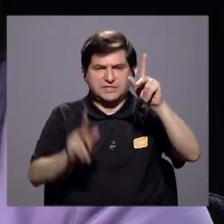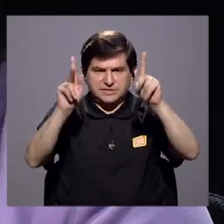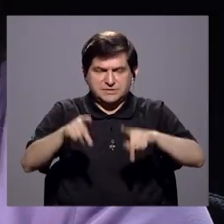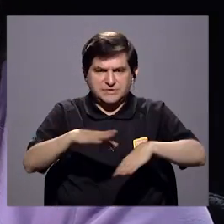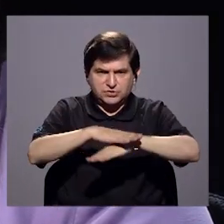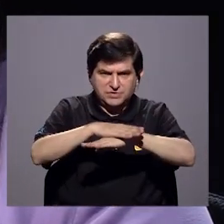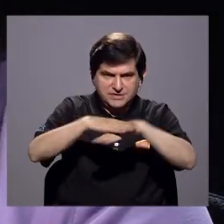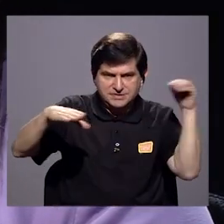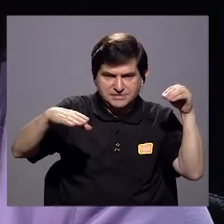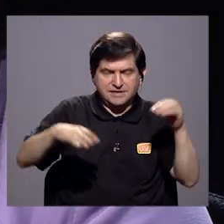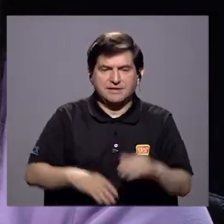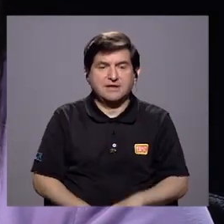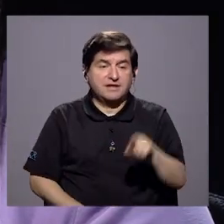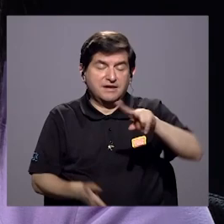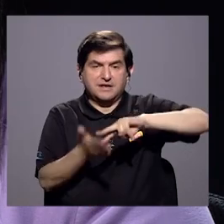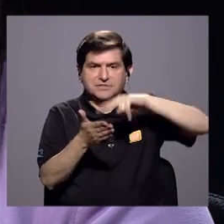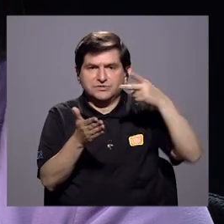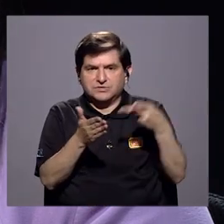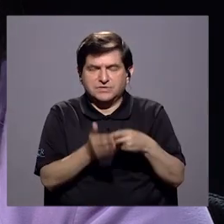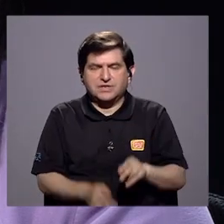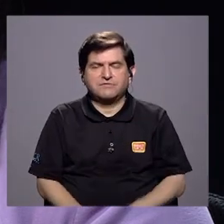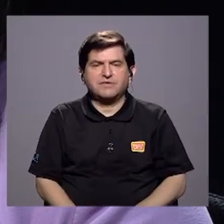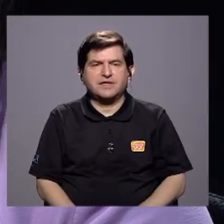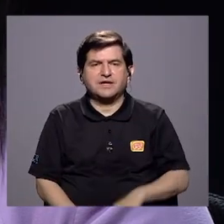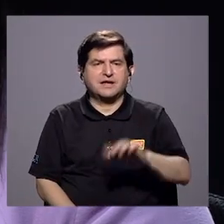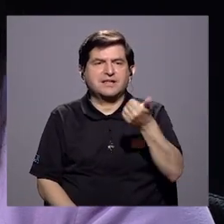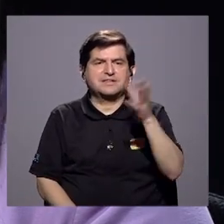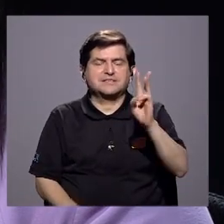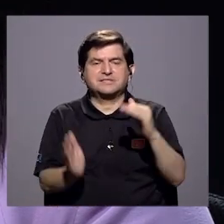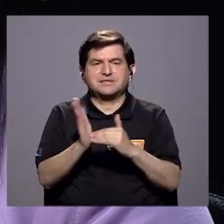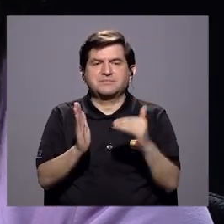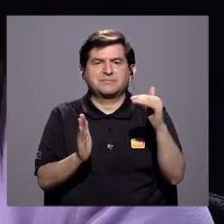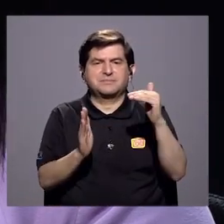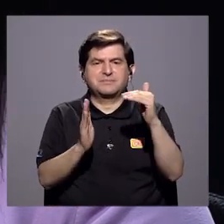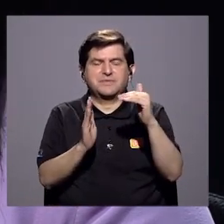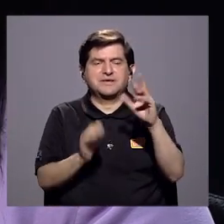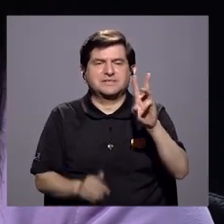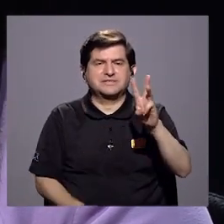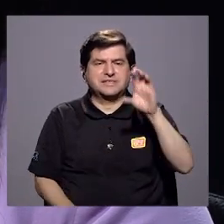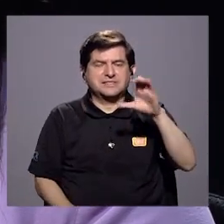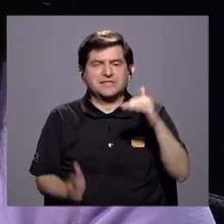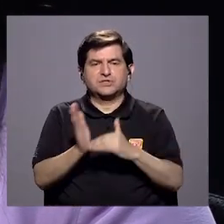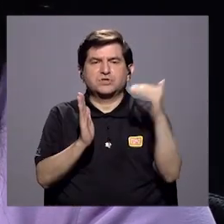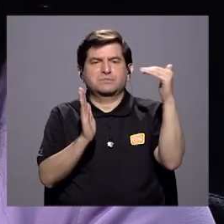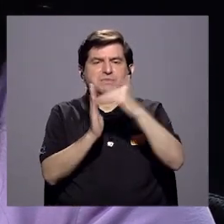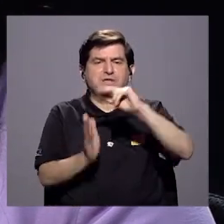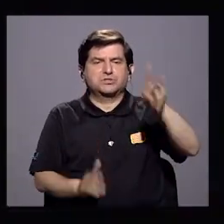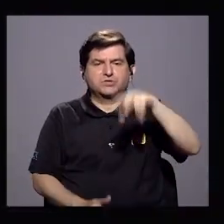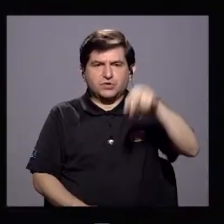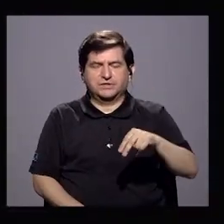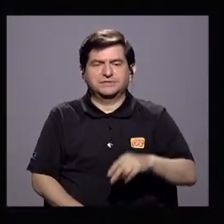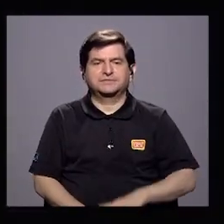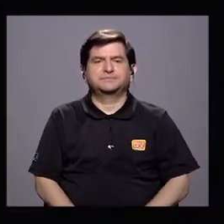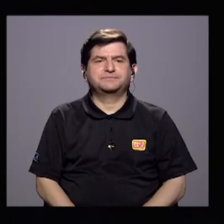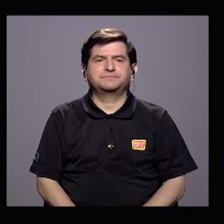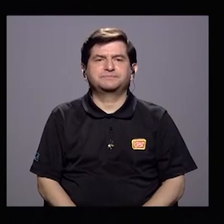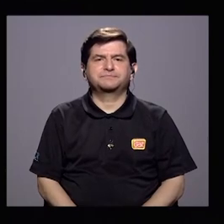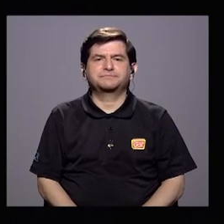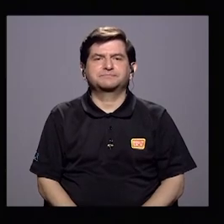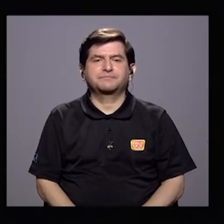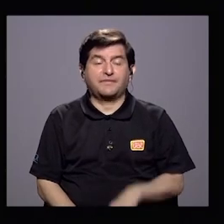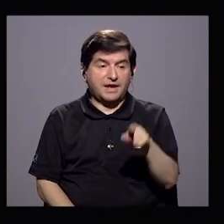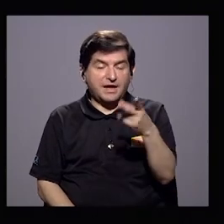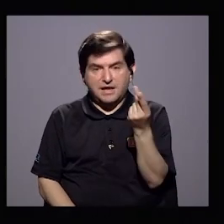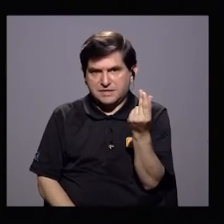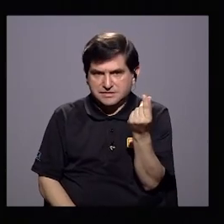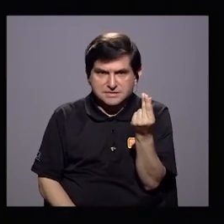a salir de Habdeba, y eso representa un costo de alrededor de 16.600 millones de colones. Uh-huh. Ese es un